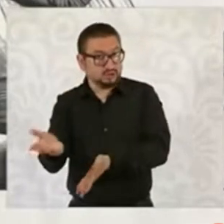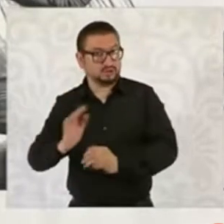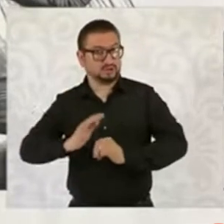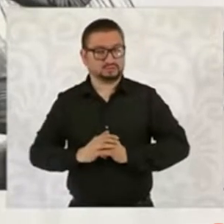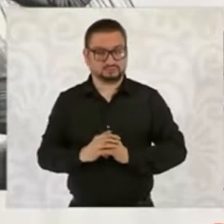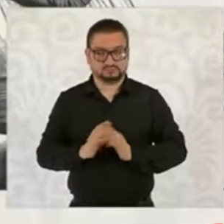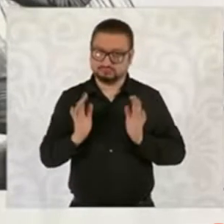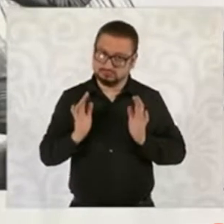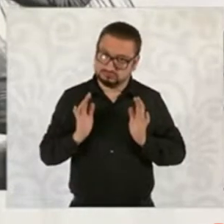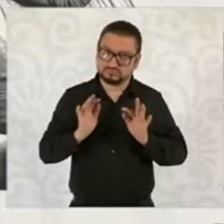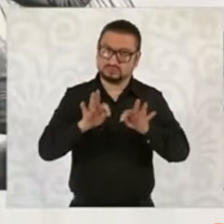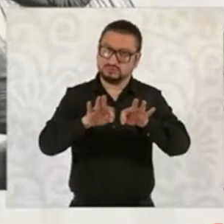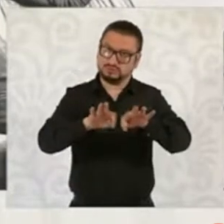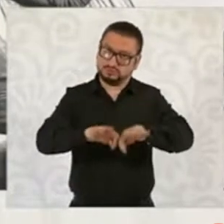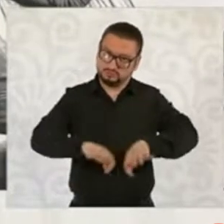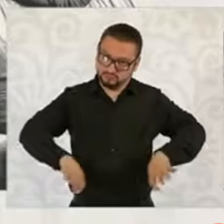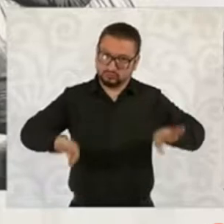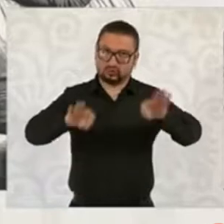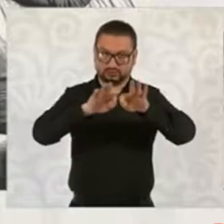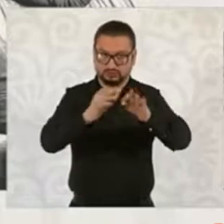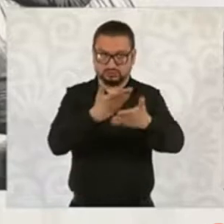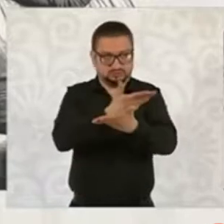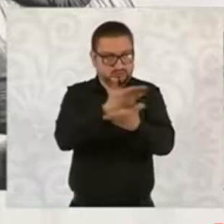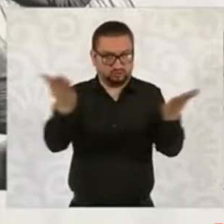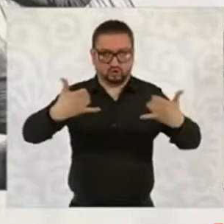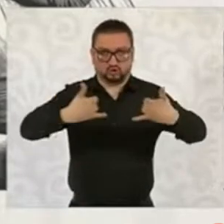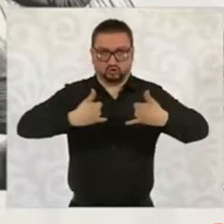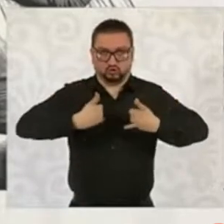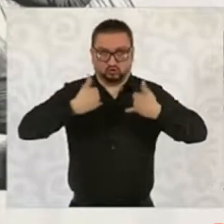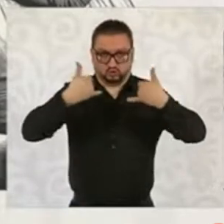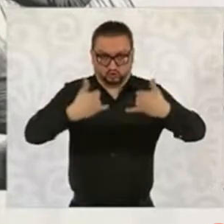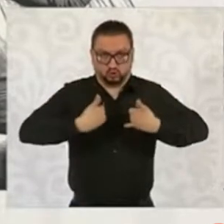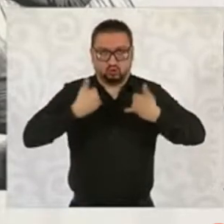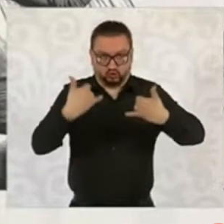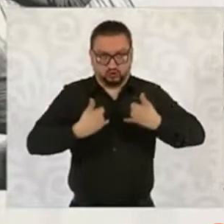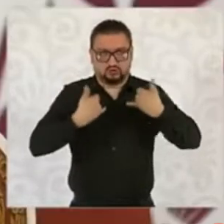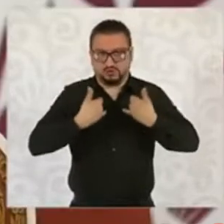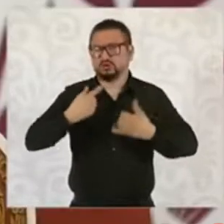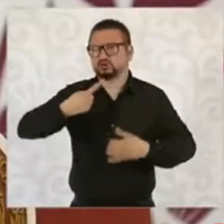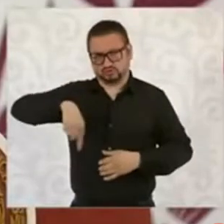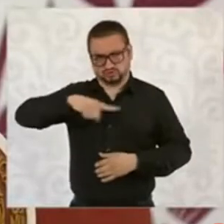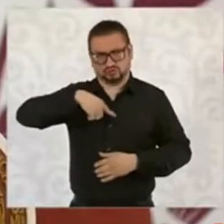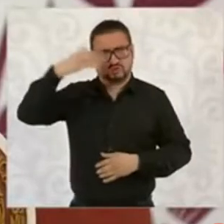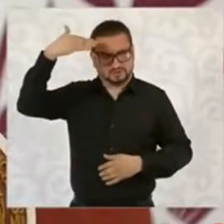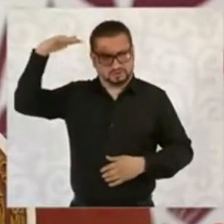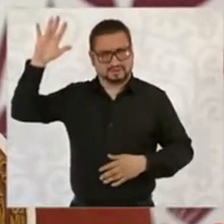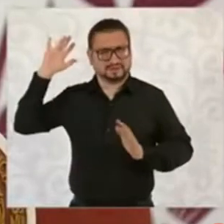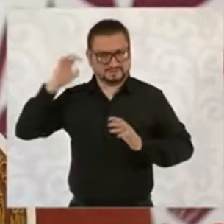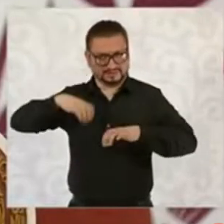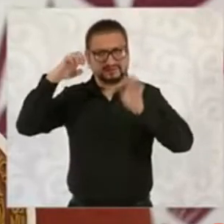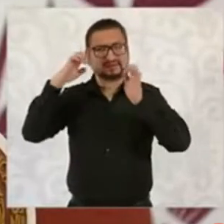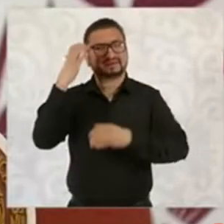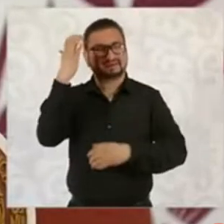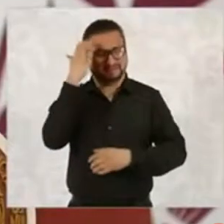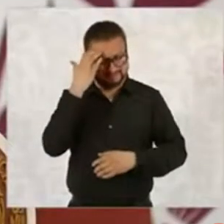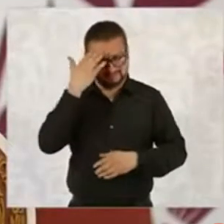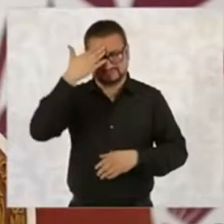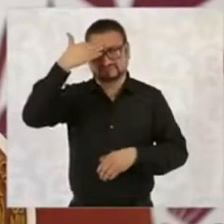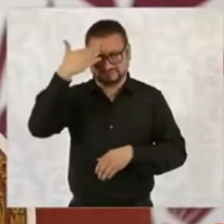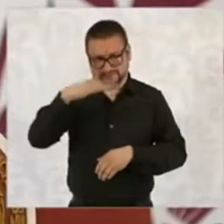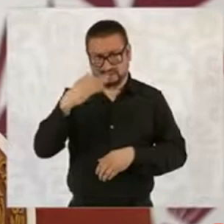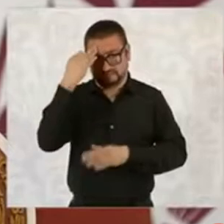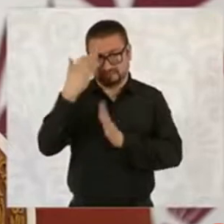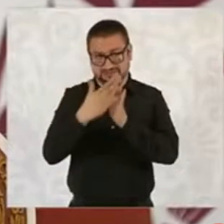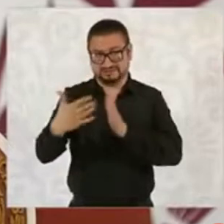es importante, repito, para los jóvenes, porque para los que estamos más grandes nos acordamos de aquel terrible sexenio.